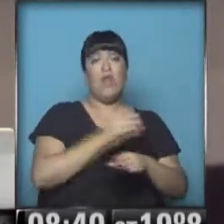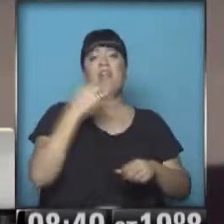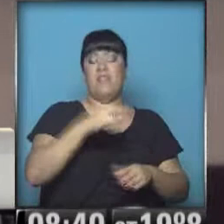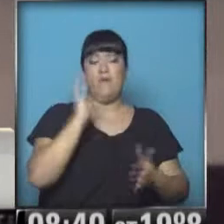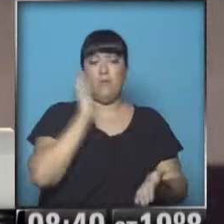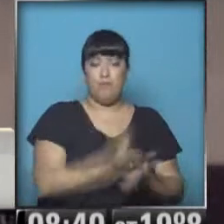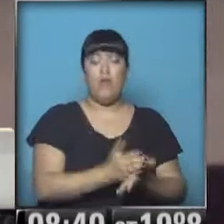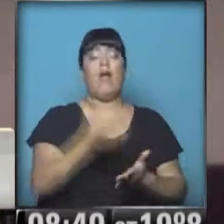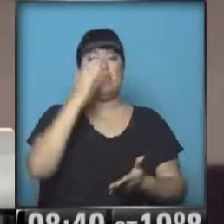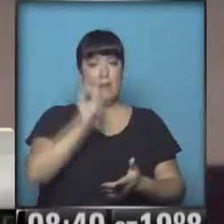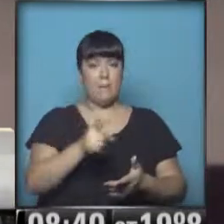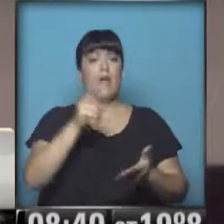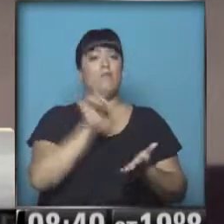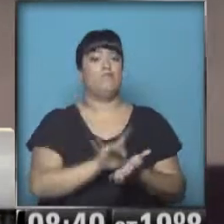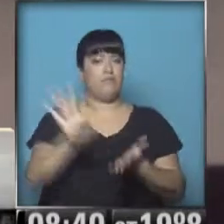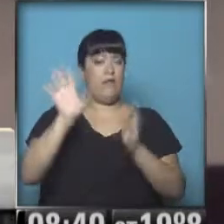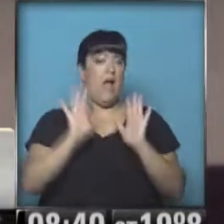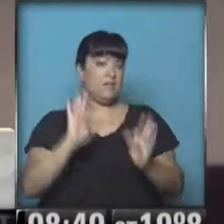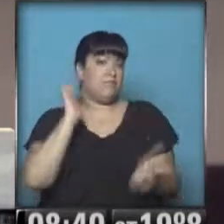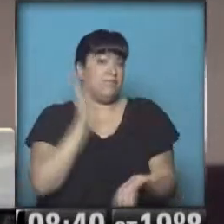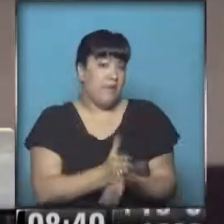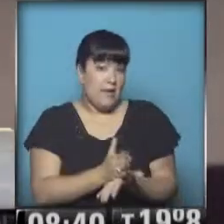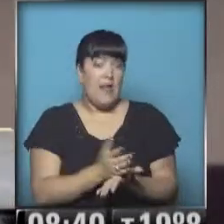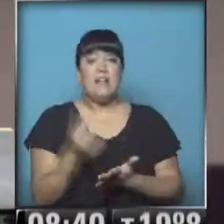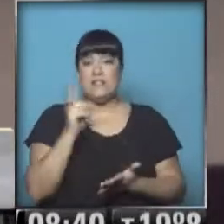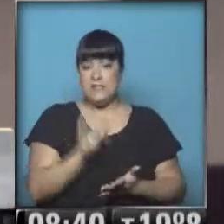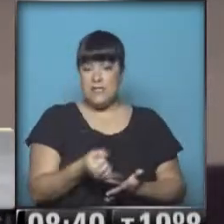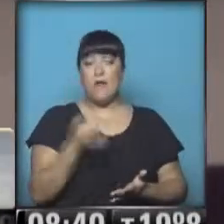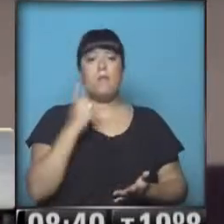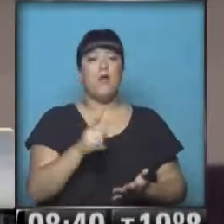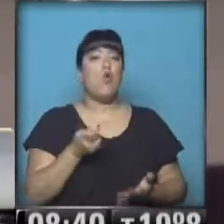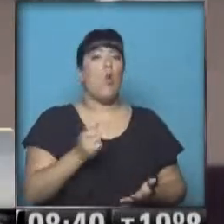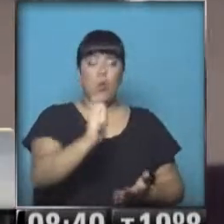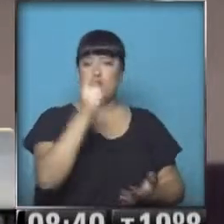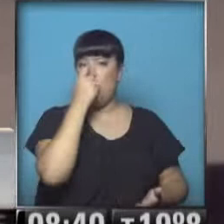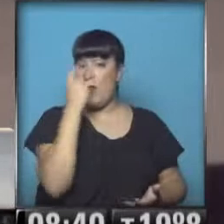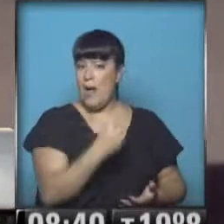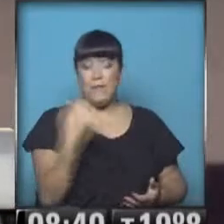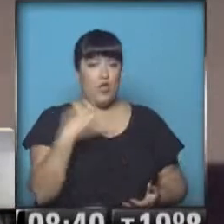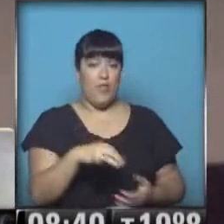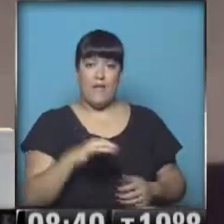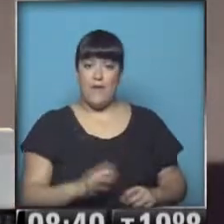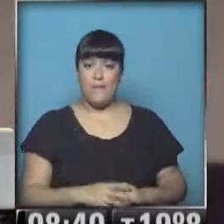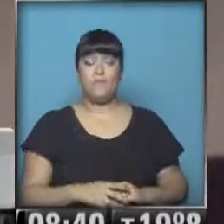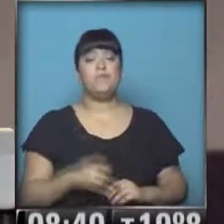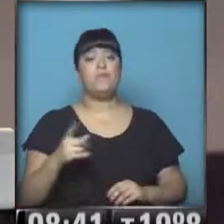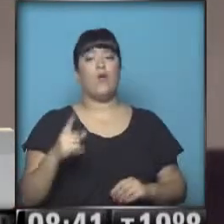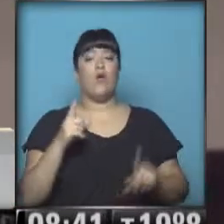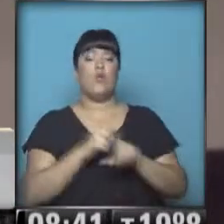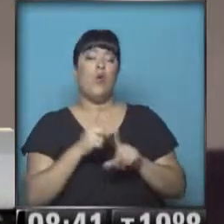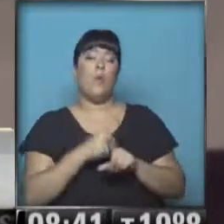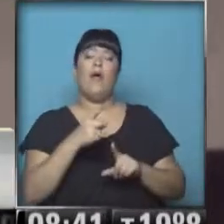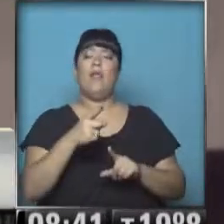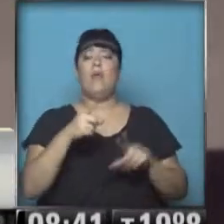pena y la expulsión al extrañamiento es una lo que no significa que ese juicio no deba ser rápido es decir uno no puede suprimir la